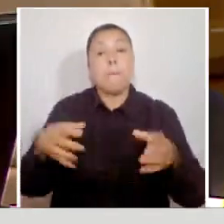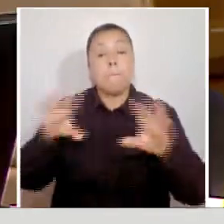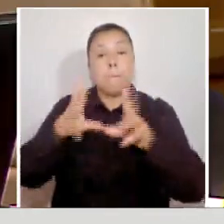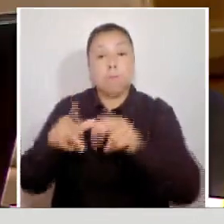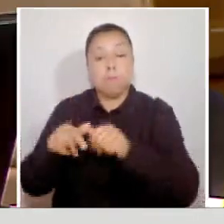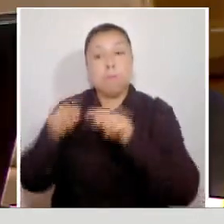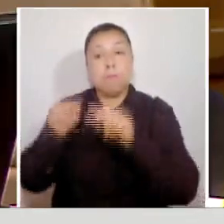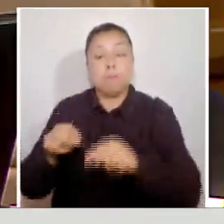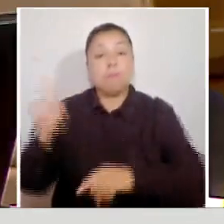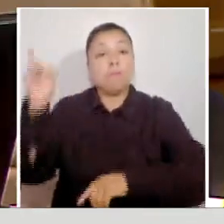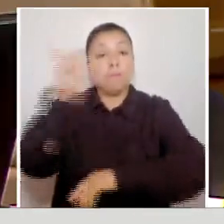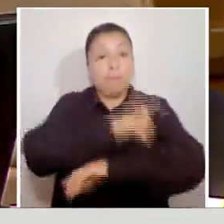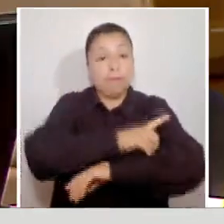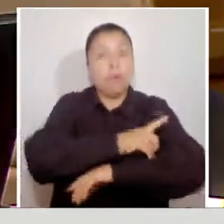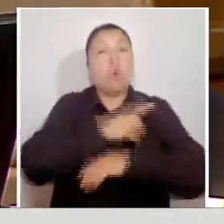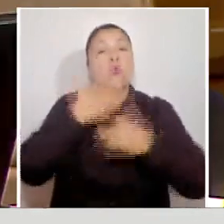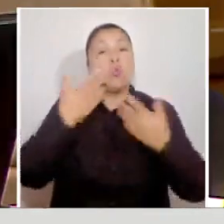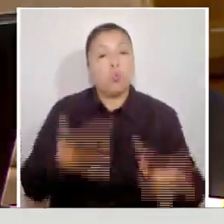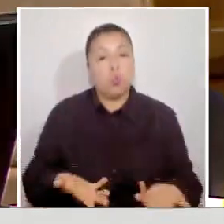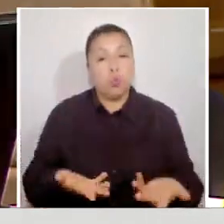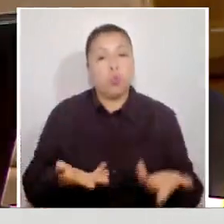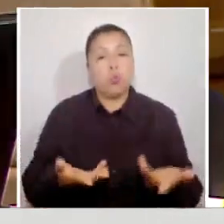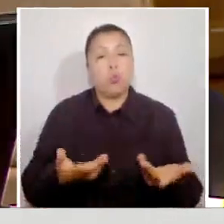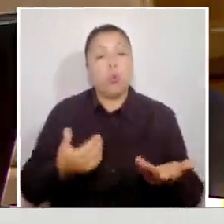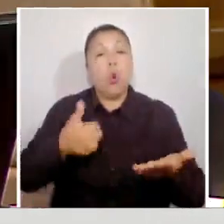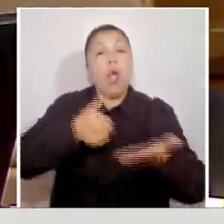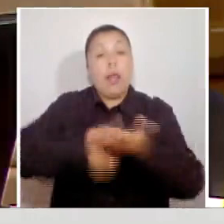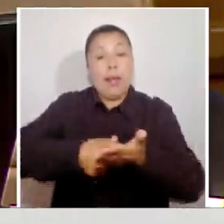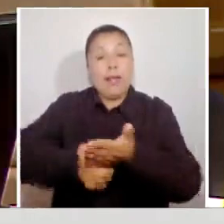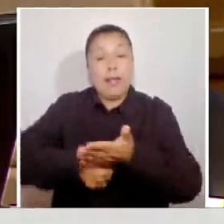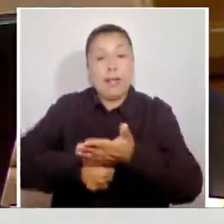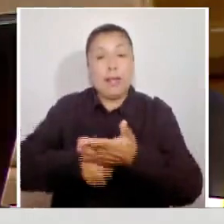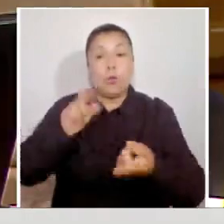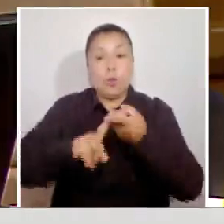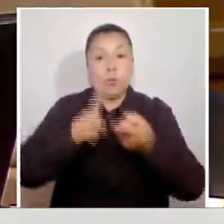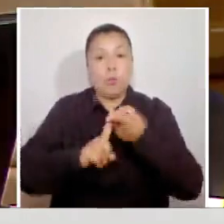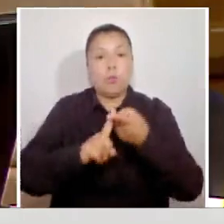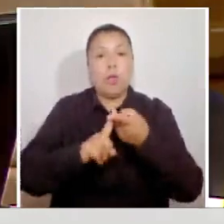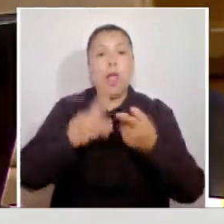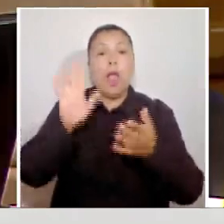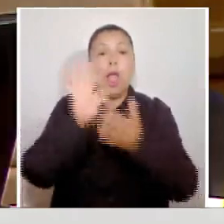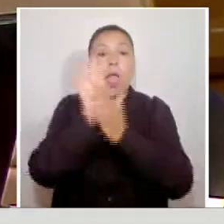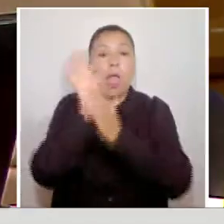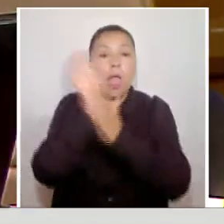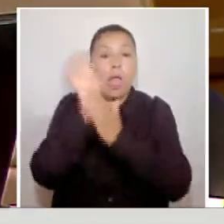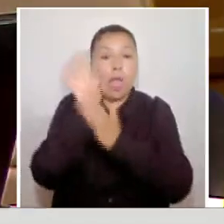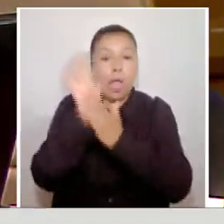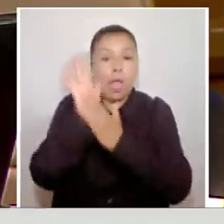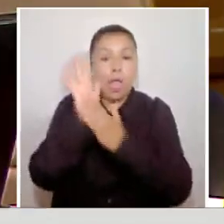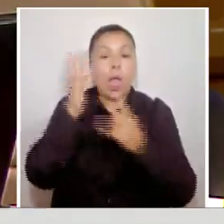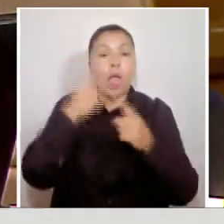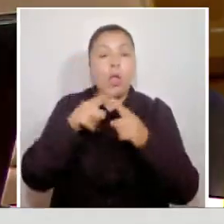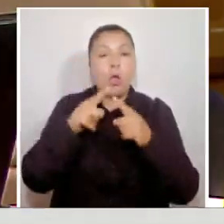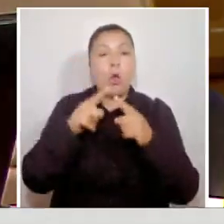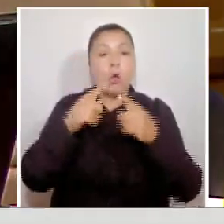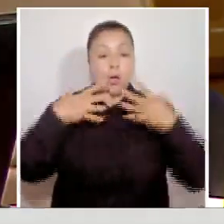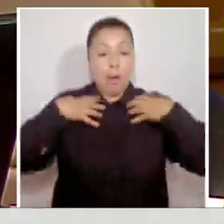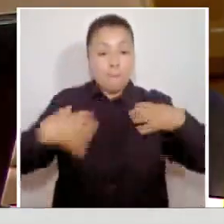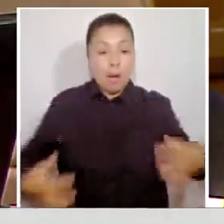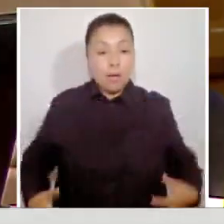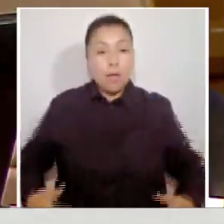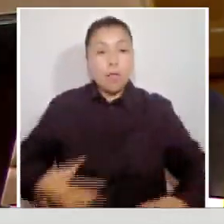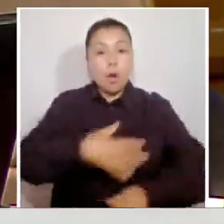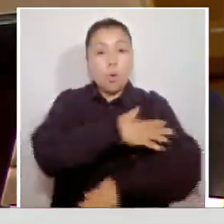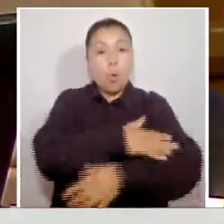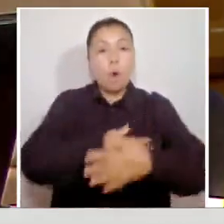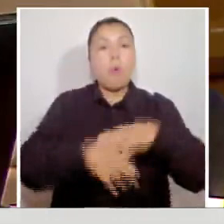jornada se logró el registro de los participantes a través de Las Palmas y otras partes del cuerpo para que finalmente